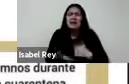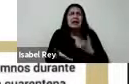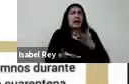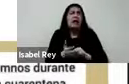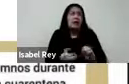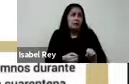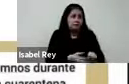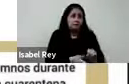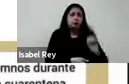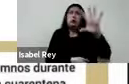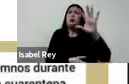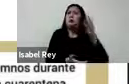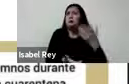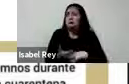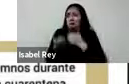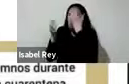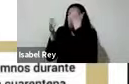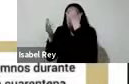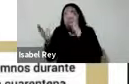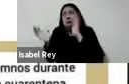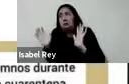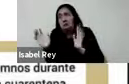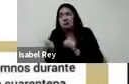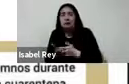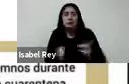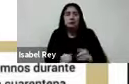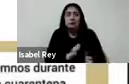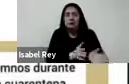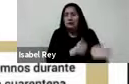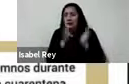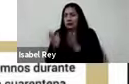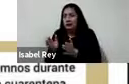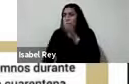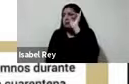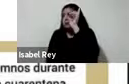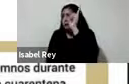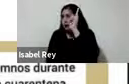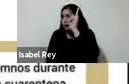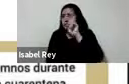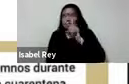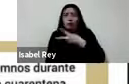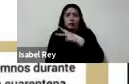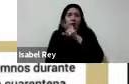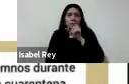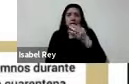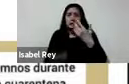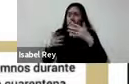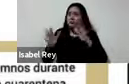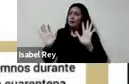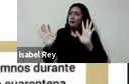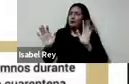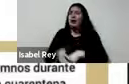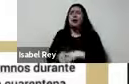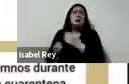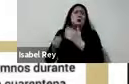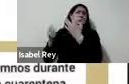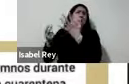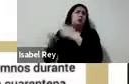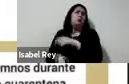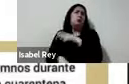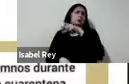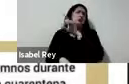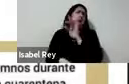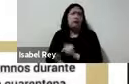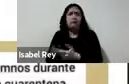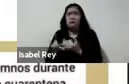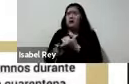No sabíamos de repente muchas cosas. Y a la derecha tenemos profes en el 2020, ¿no? Ya les dejé en el campus los 7 PDFs, más el cuestionario,